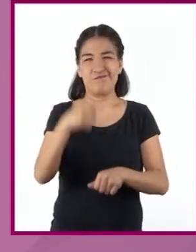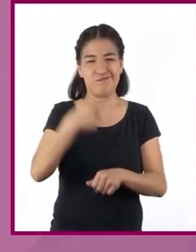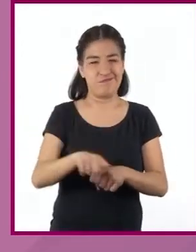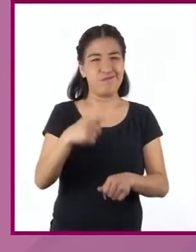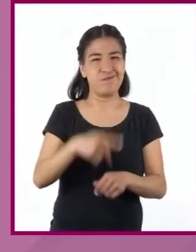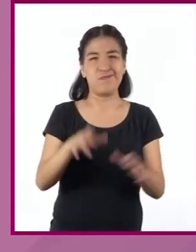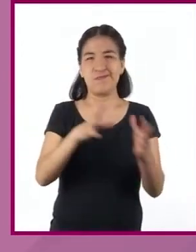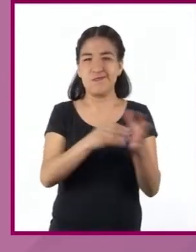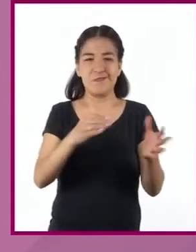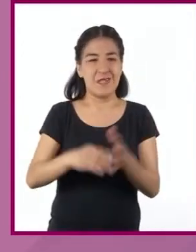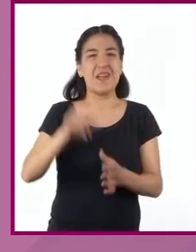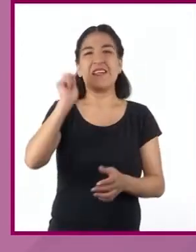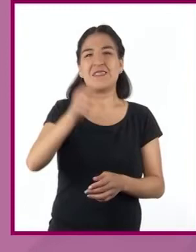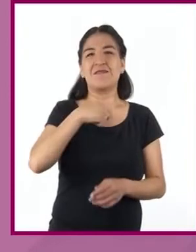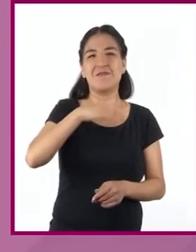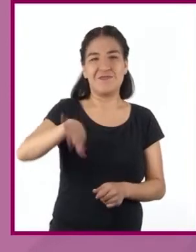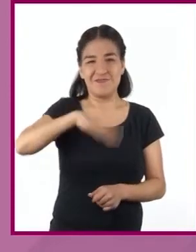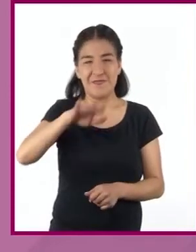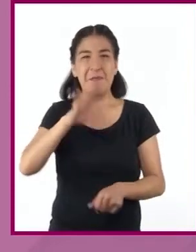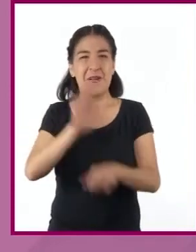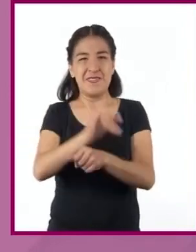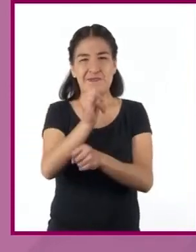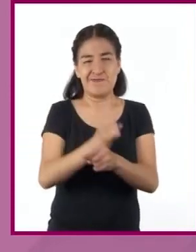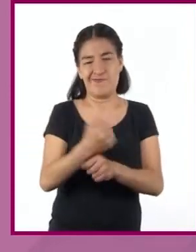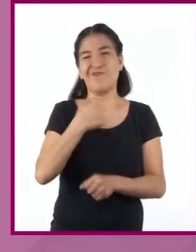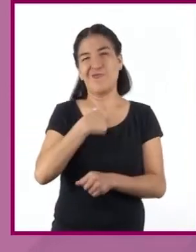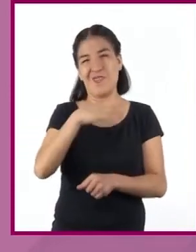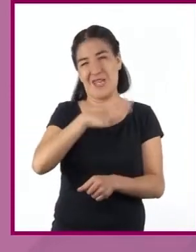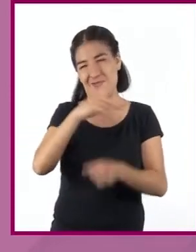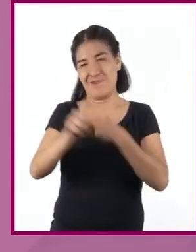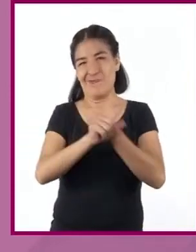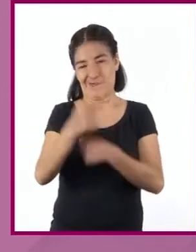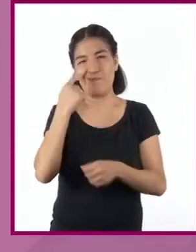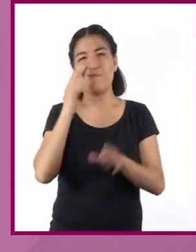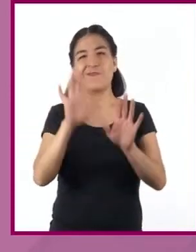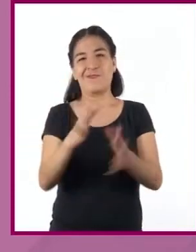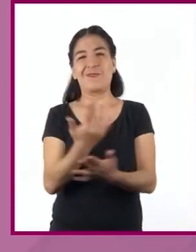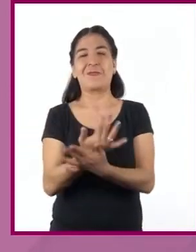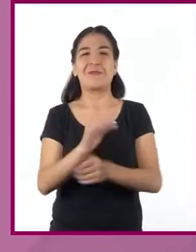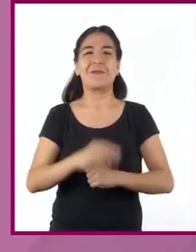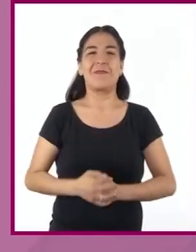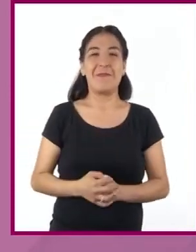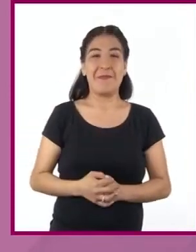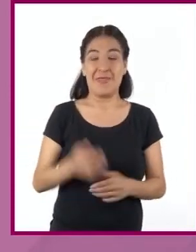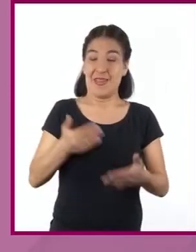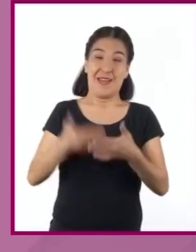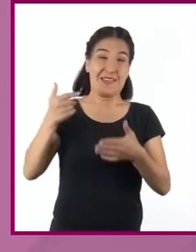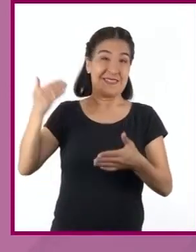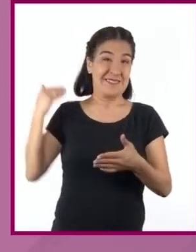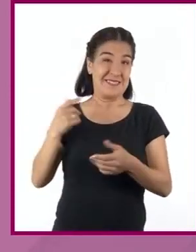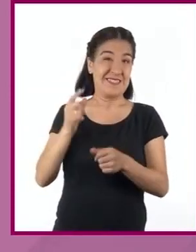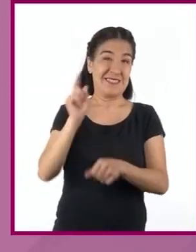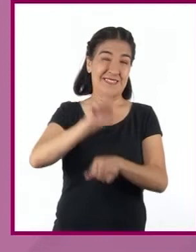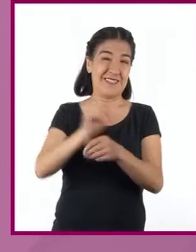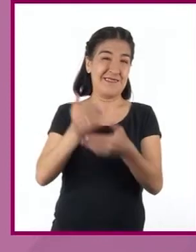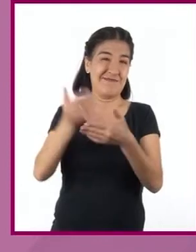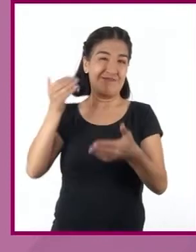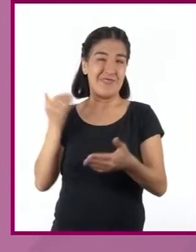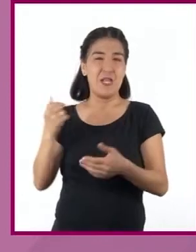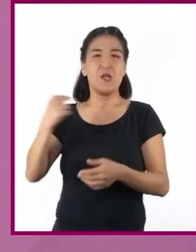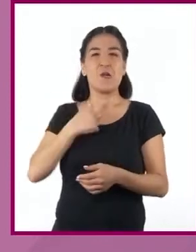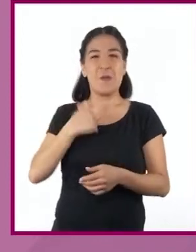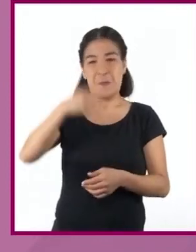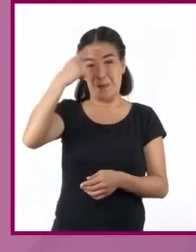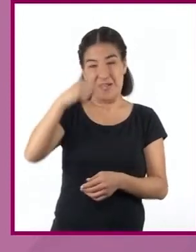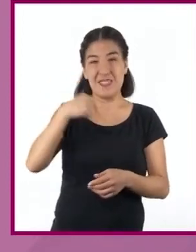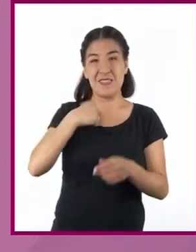muy buscado. Tengo una situación. Verán, hace unos días, cuando llegué a parasitar